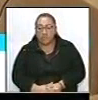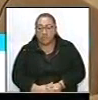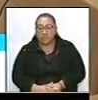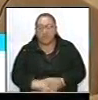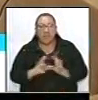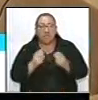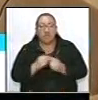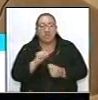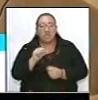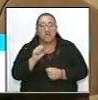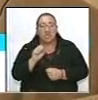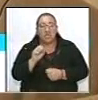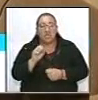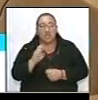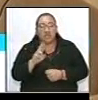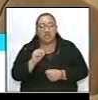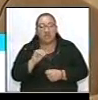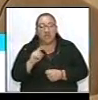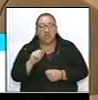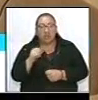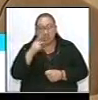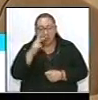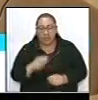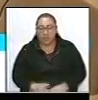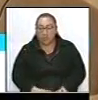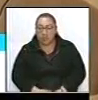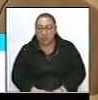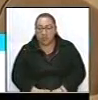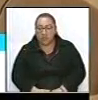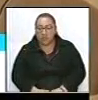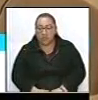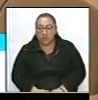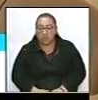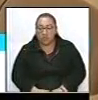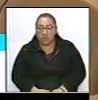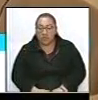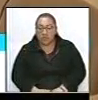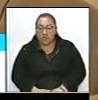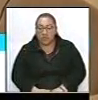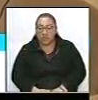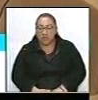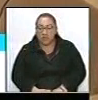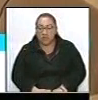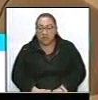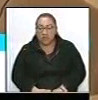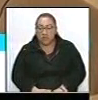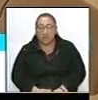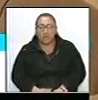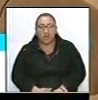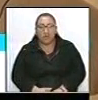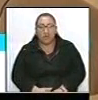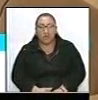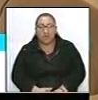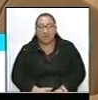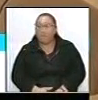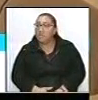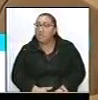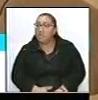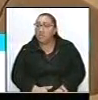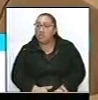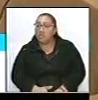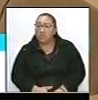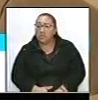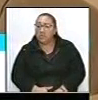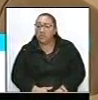El señor Quispe, el señor Ramírez, ¿cierto? Pero también tenemos representantes de la Municipalidad de Lima,